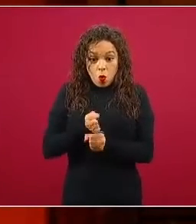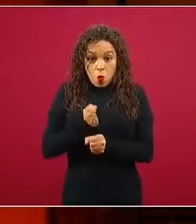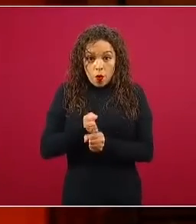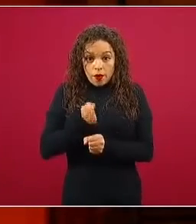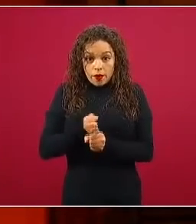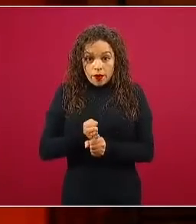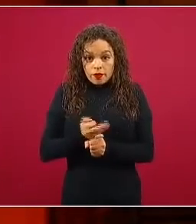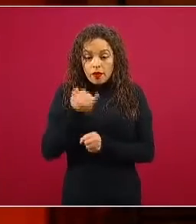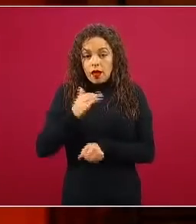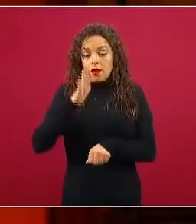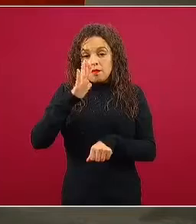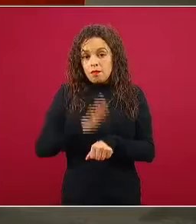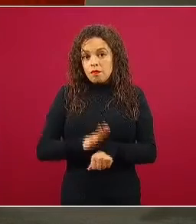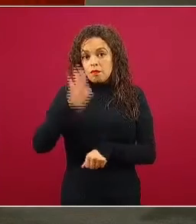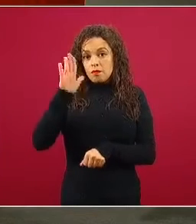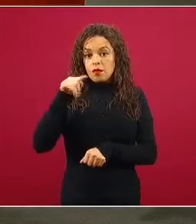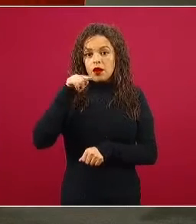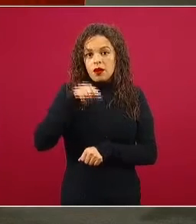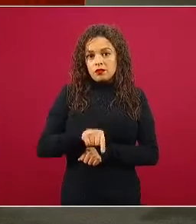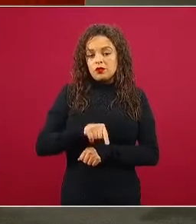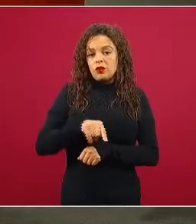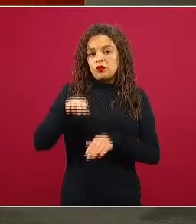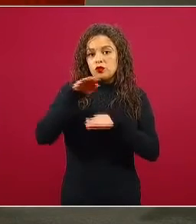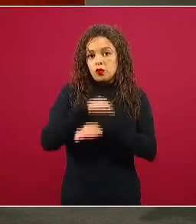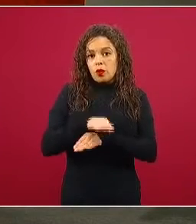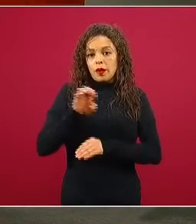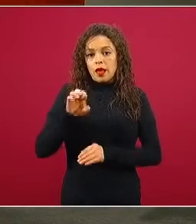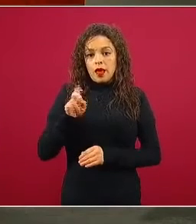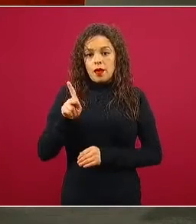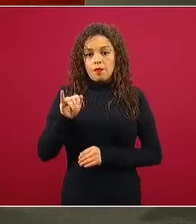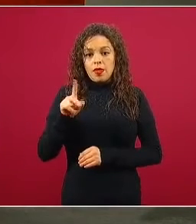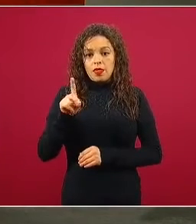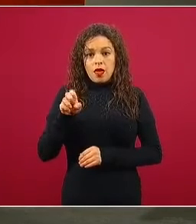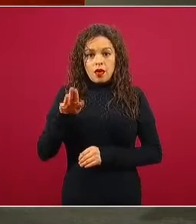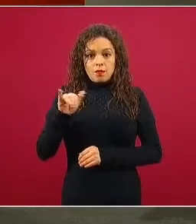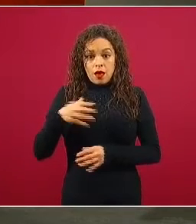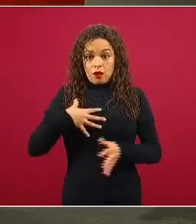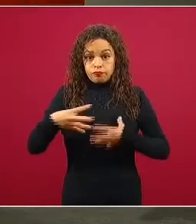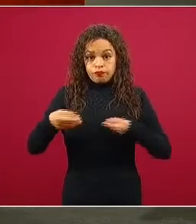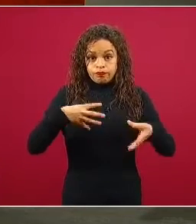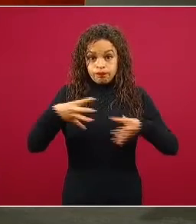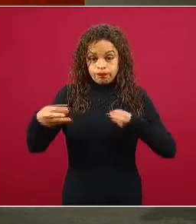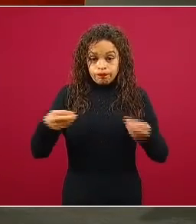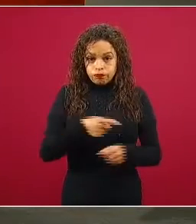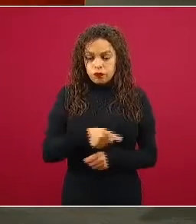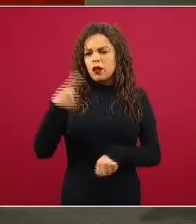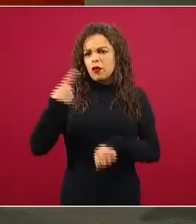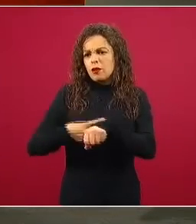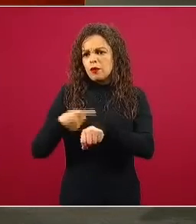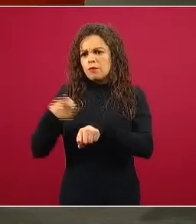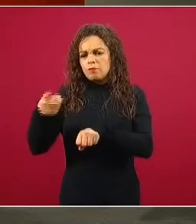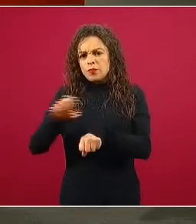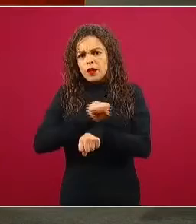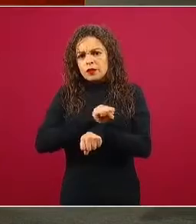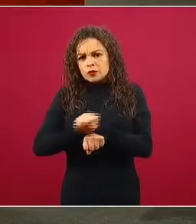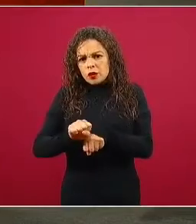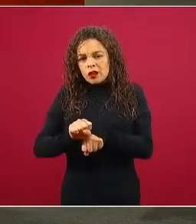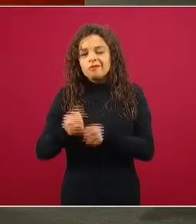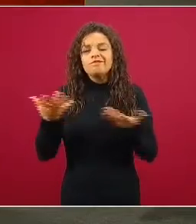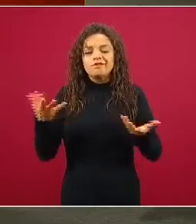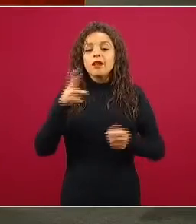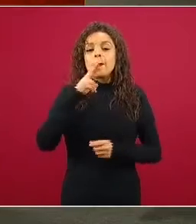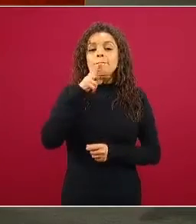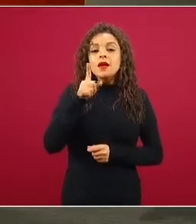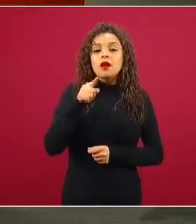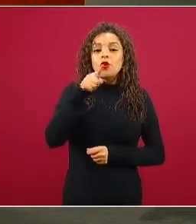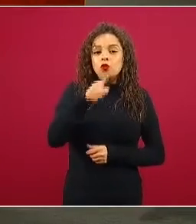momento epidemiológico de México es que si uno está teniendo un cuadro clínico leve, es mejor que se quede